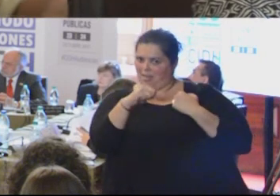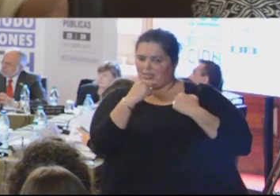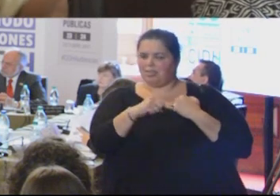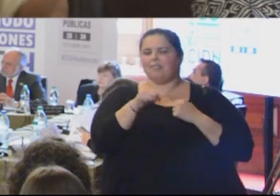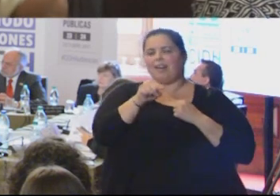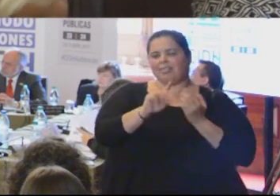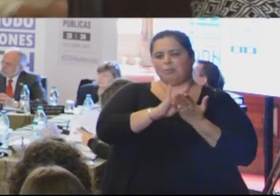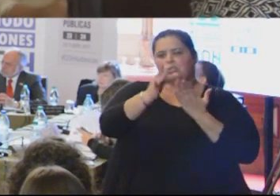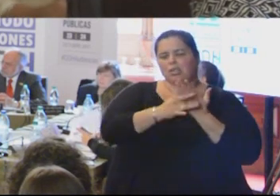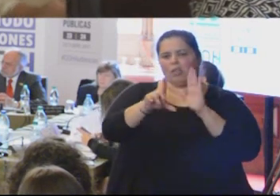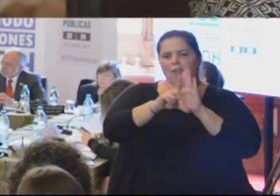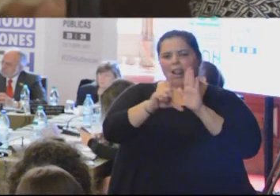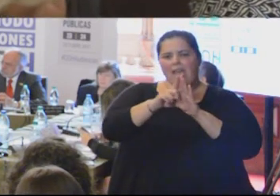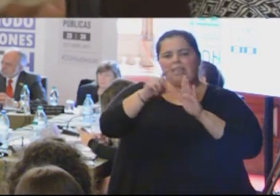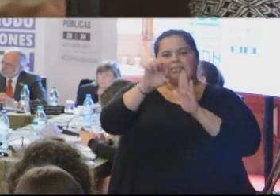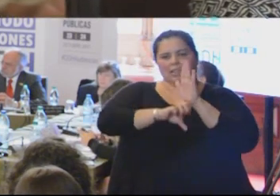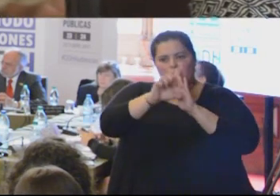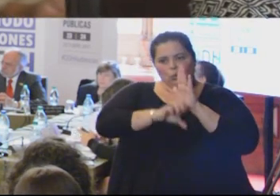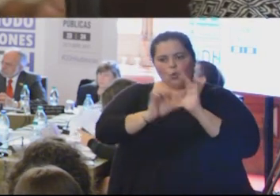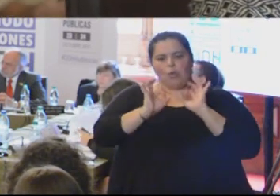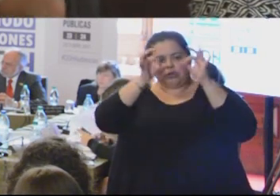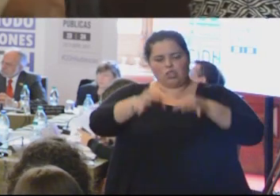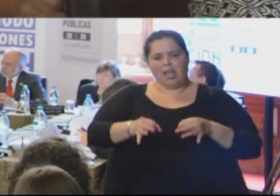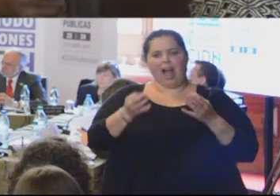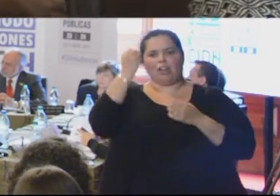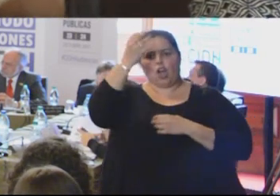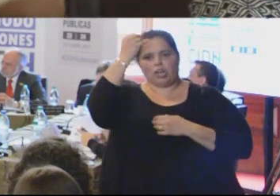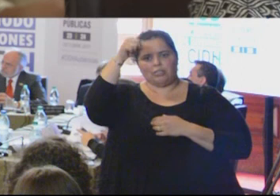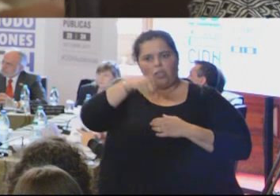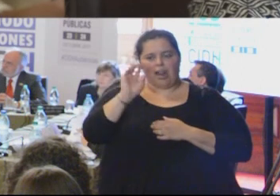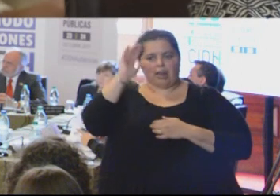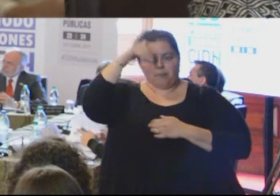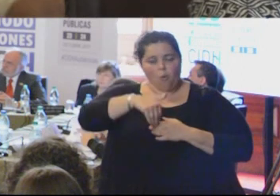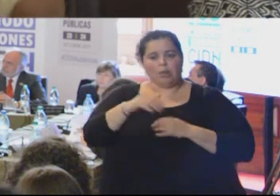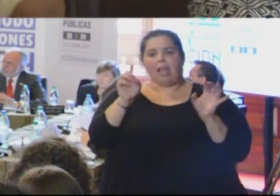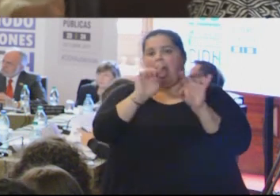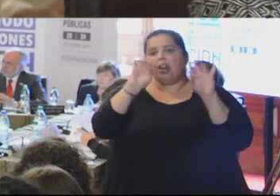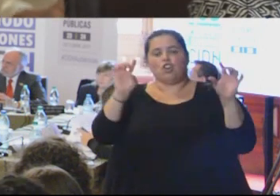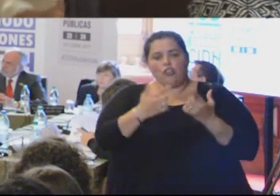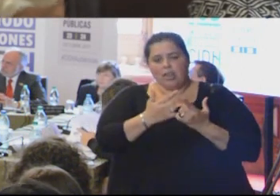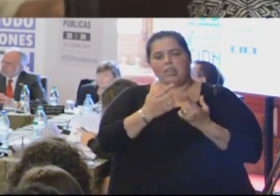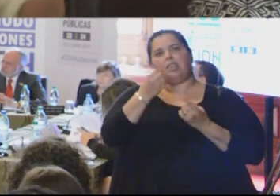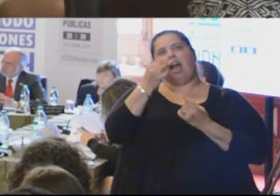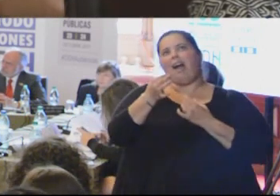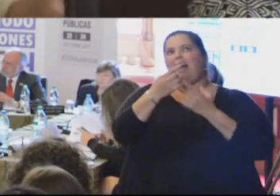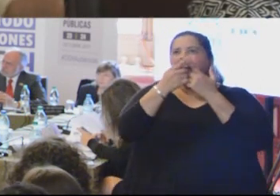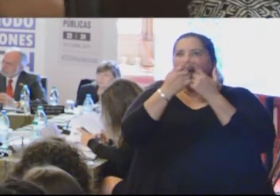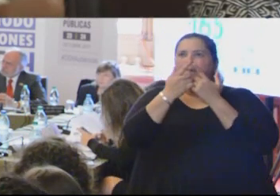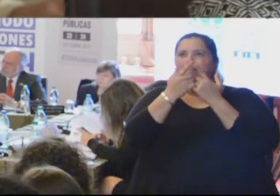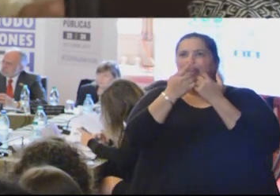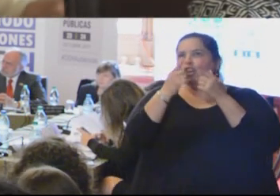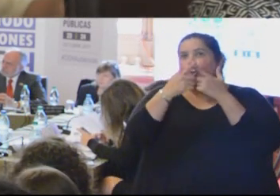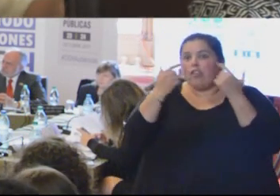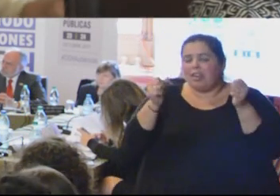estatutaria deje al llegar al congreso de la república no tuviera el elemento de participación de las víctimas